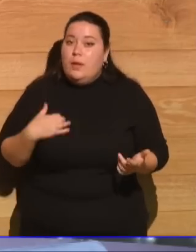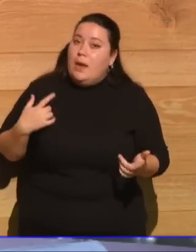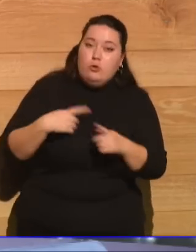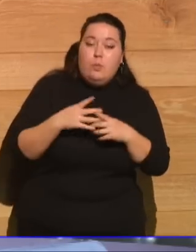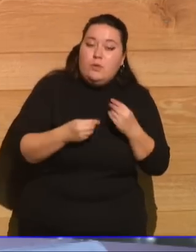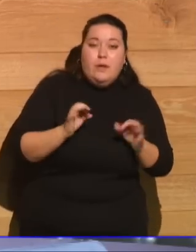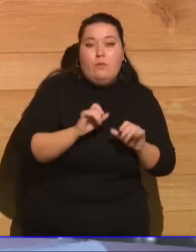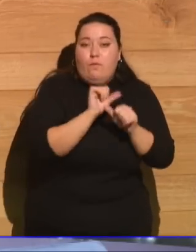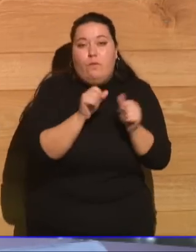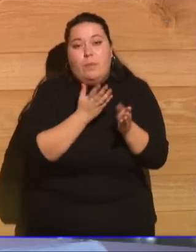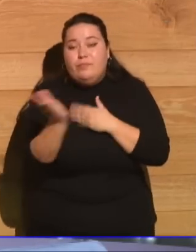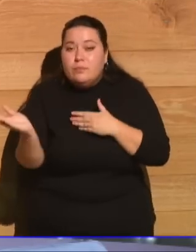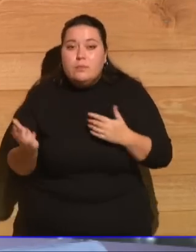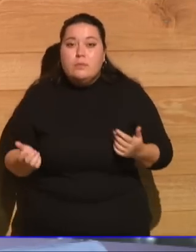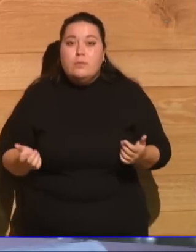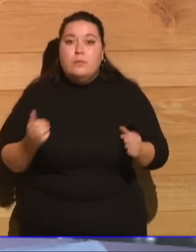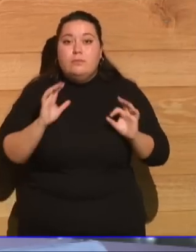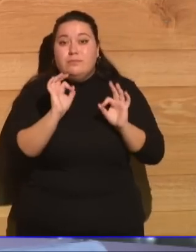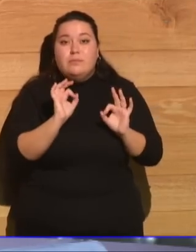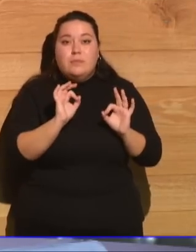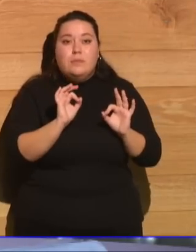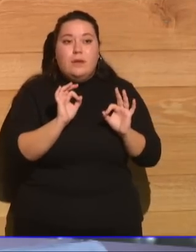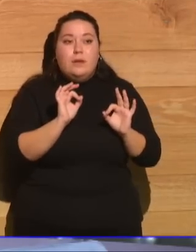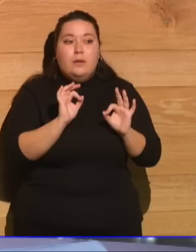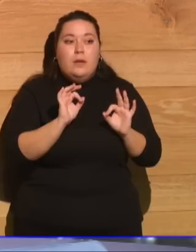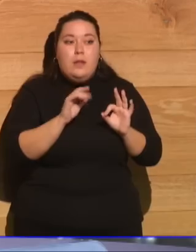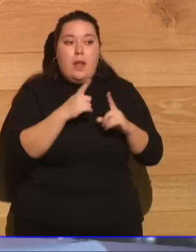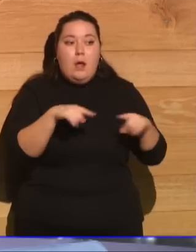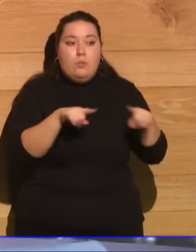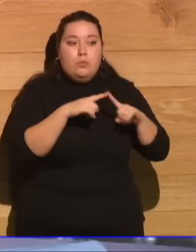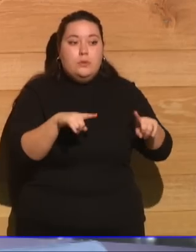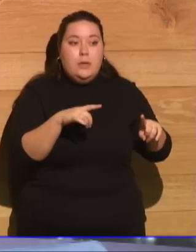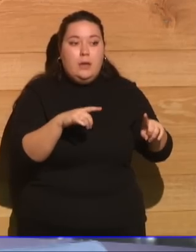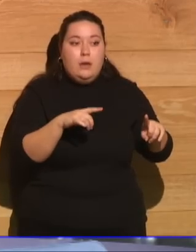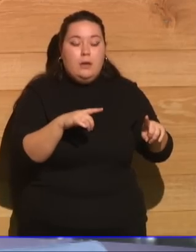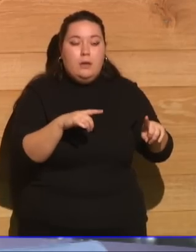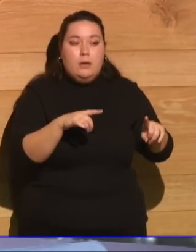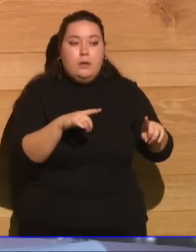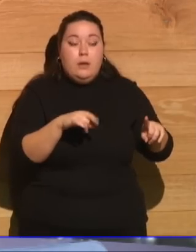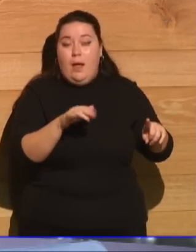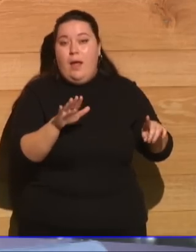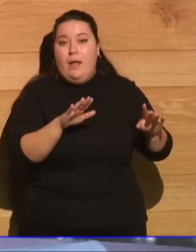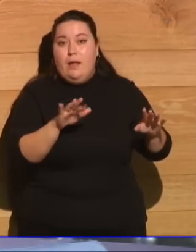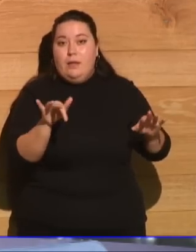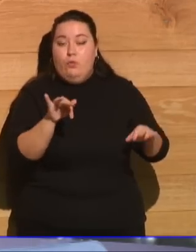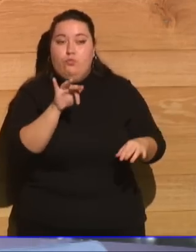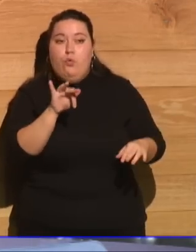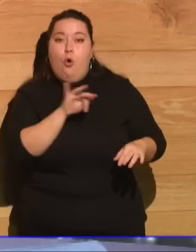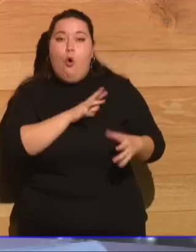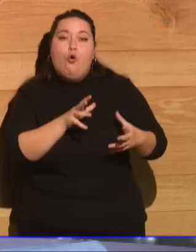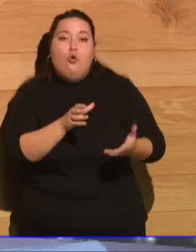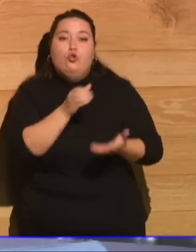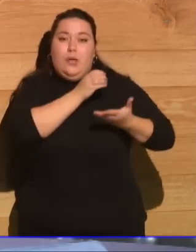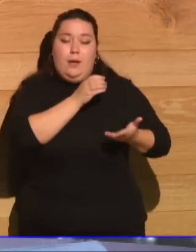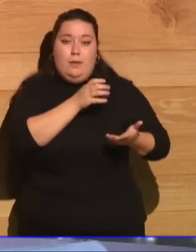cosas de otra manera. De hecho, esta banda sonora, hecha enteramente con sintetizadores, ganó el Oscar. Que es un